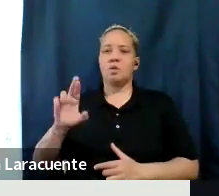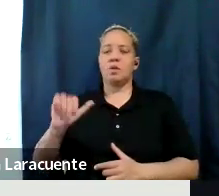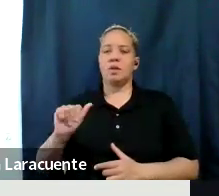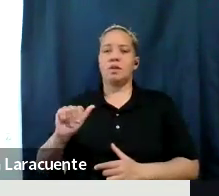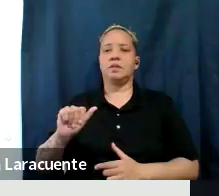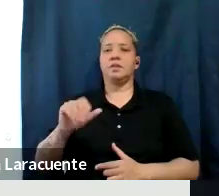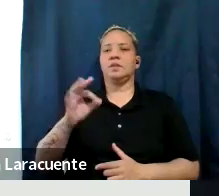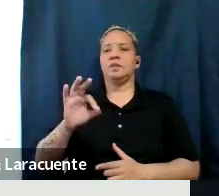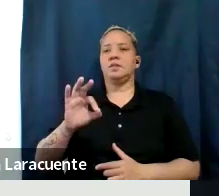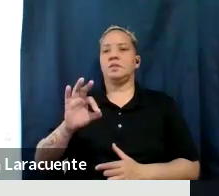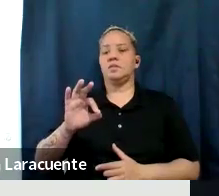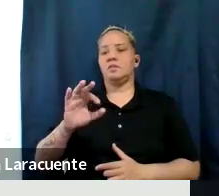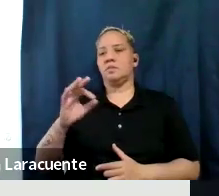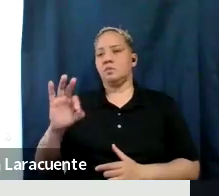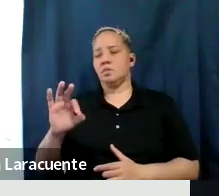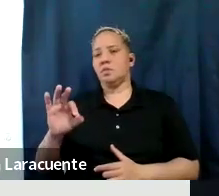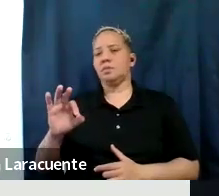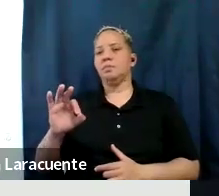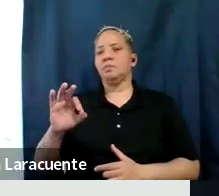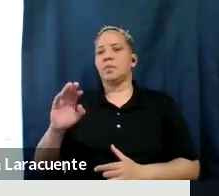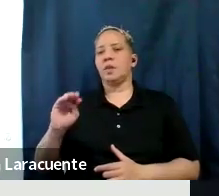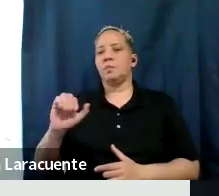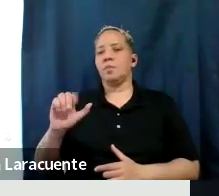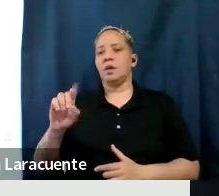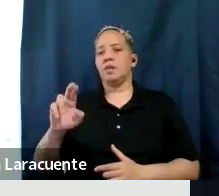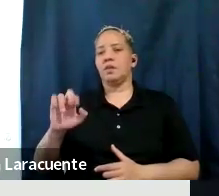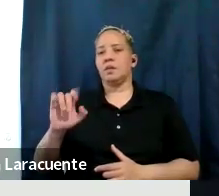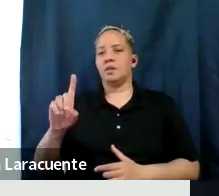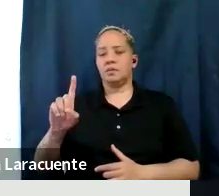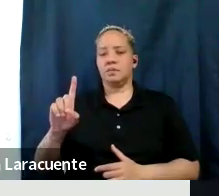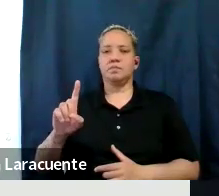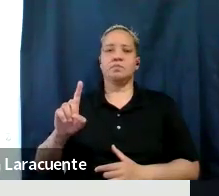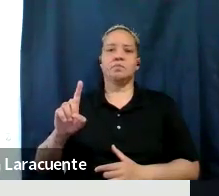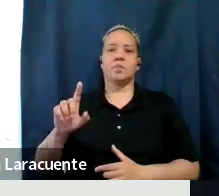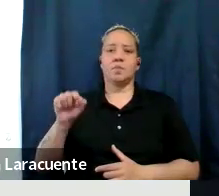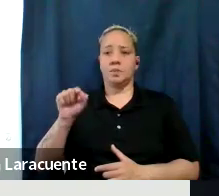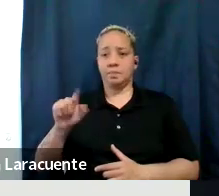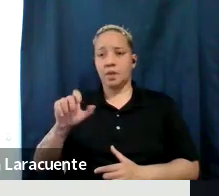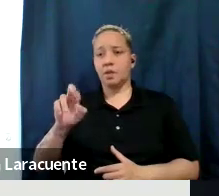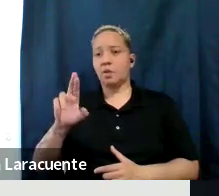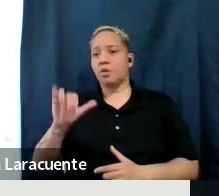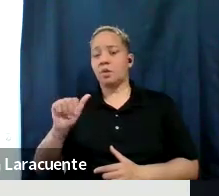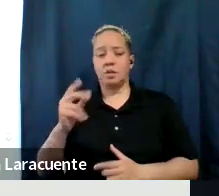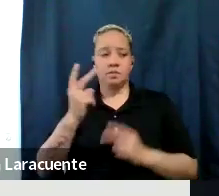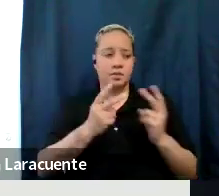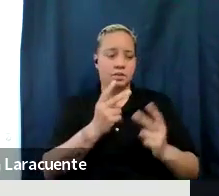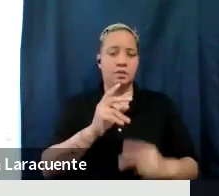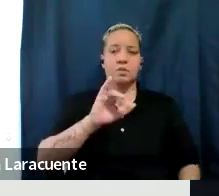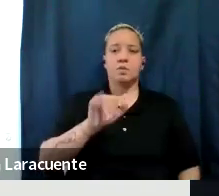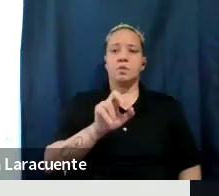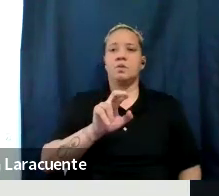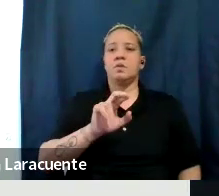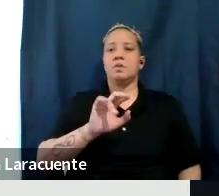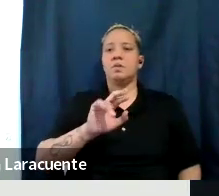poeta granadino Lorca había ido a visitar a la casa, a Juan Ramón Jiménez, a su casa, con